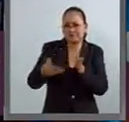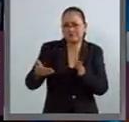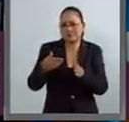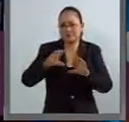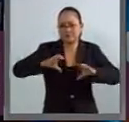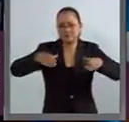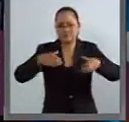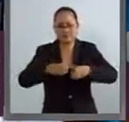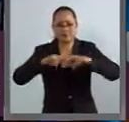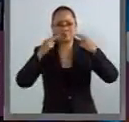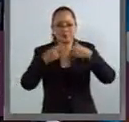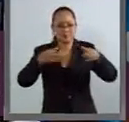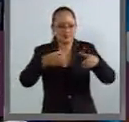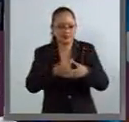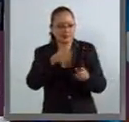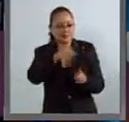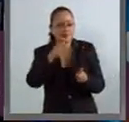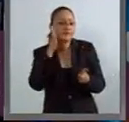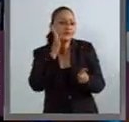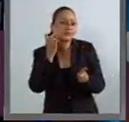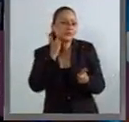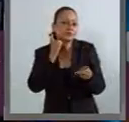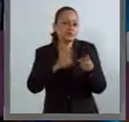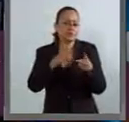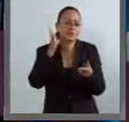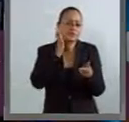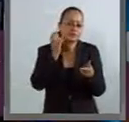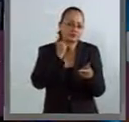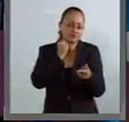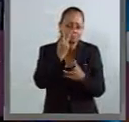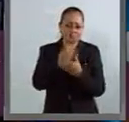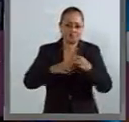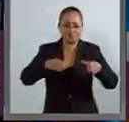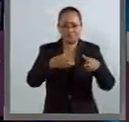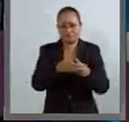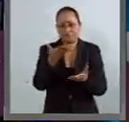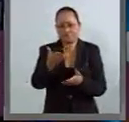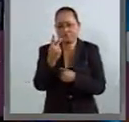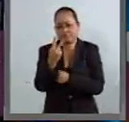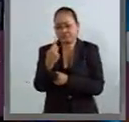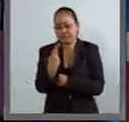en el Congreso de la Unión, tanto en la Cámara de Diputados como en la Cámara de Senadores,